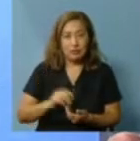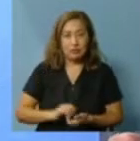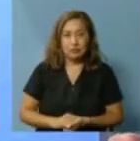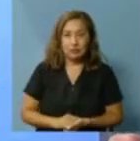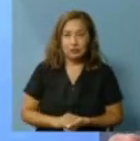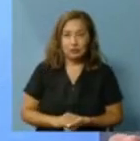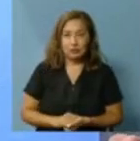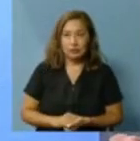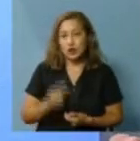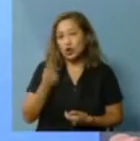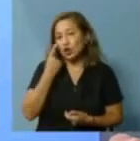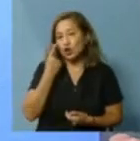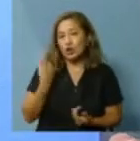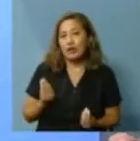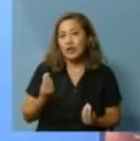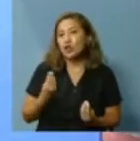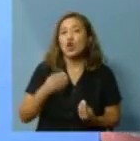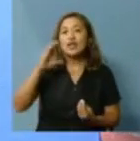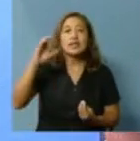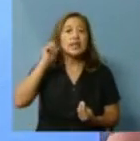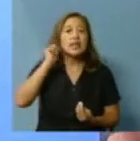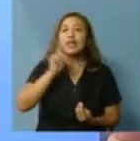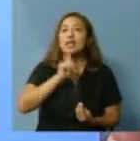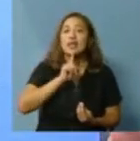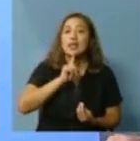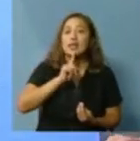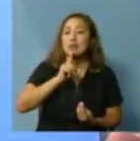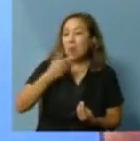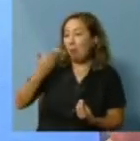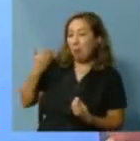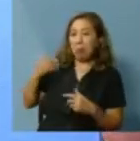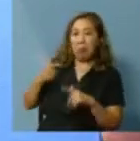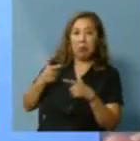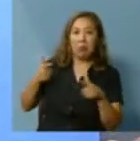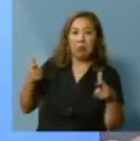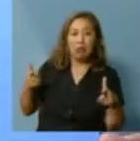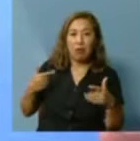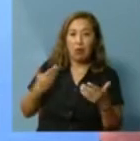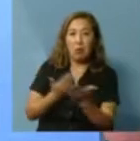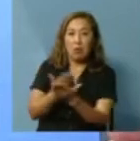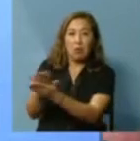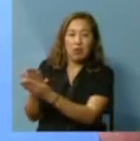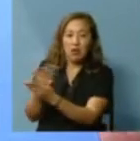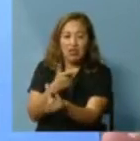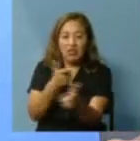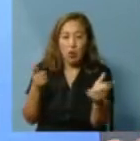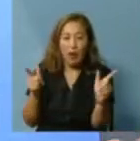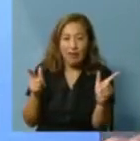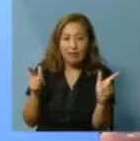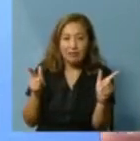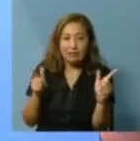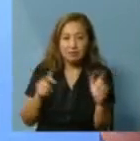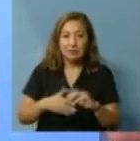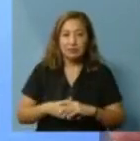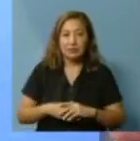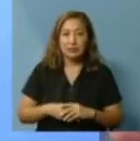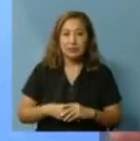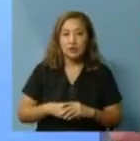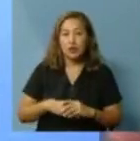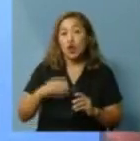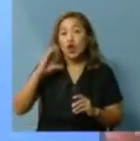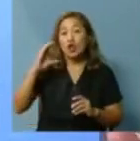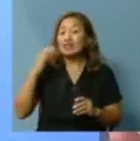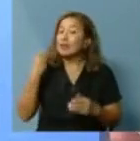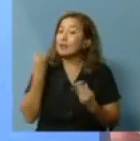no conoce un evitó la cgt de nosotros en los últimos tiempos que haya hecho alguna presencia presentación por lo menos como